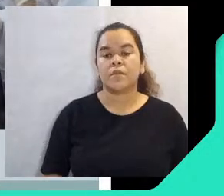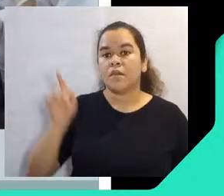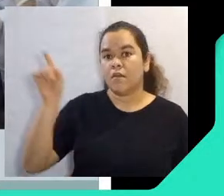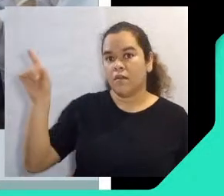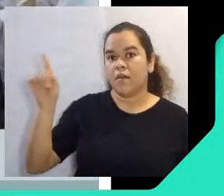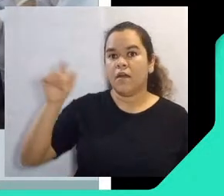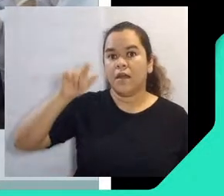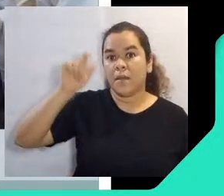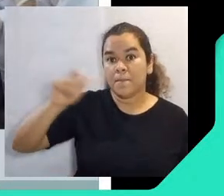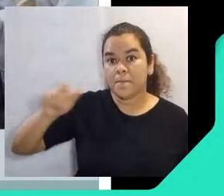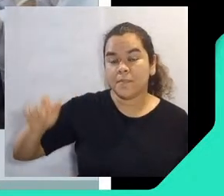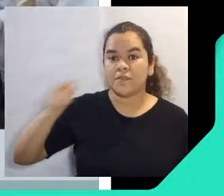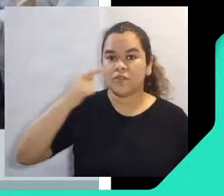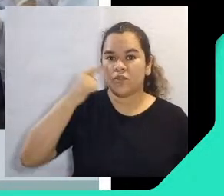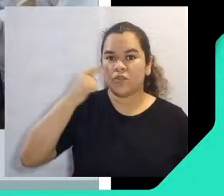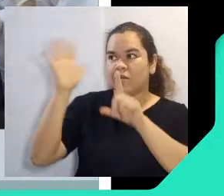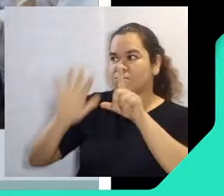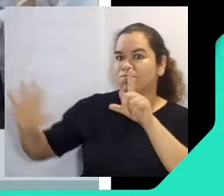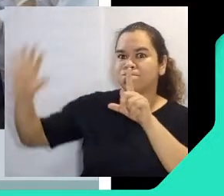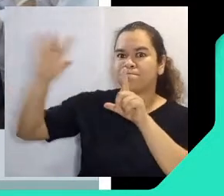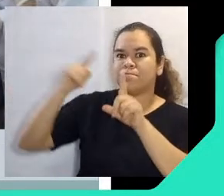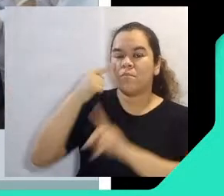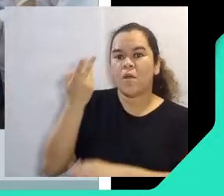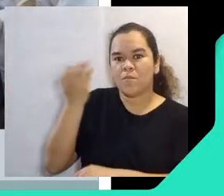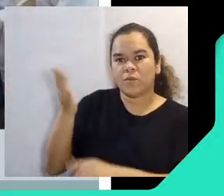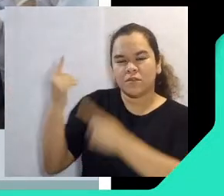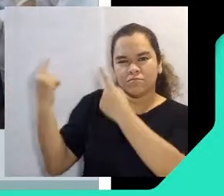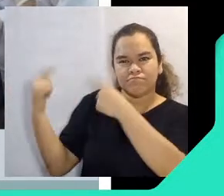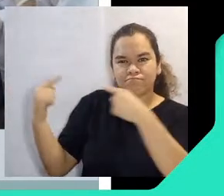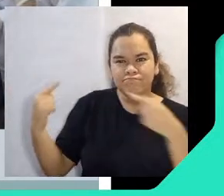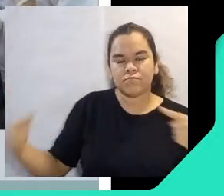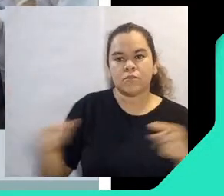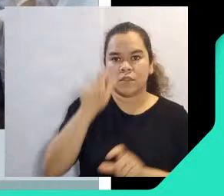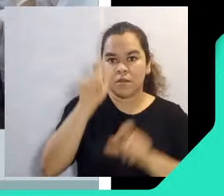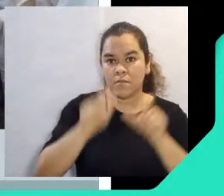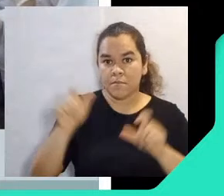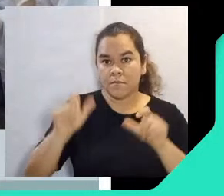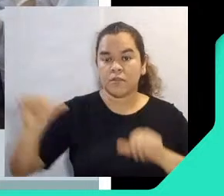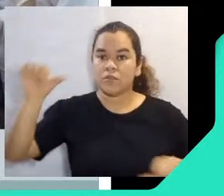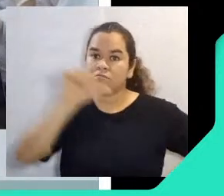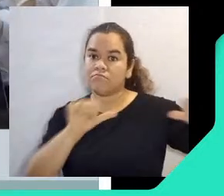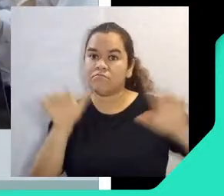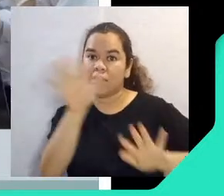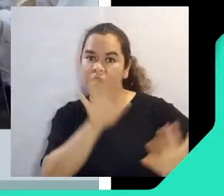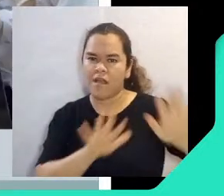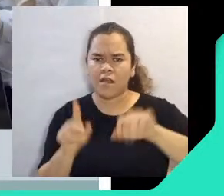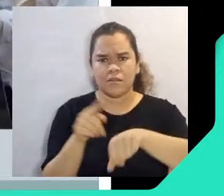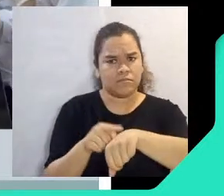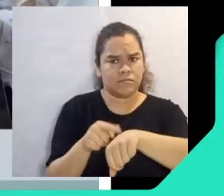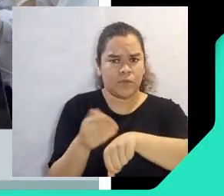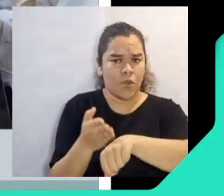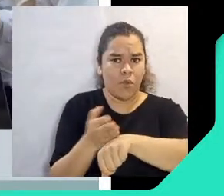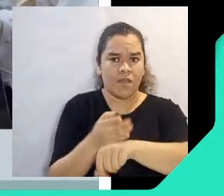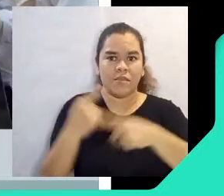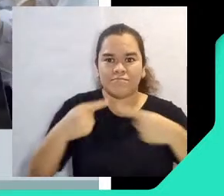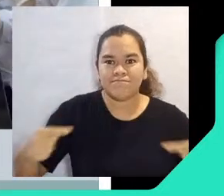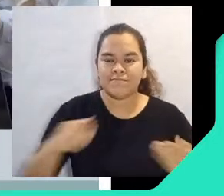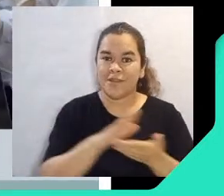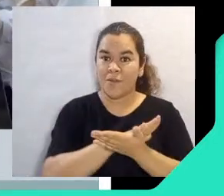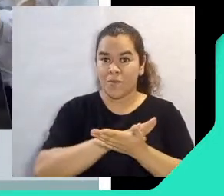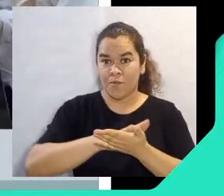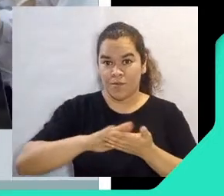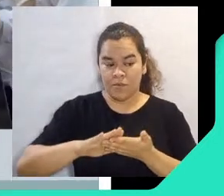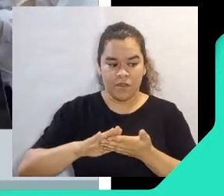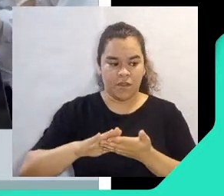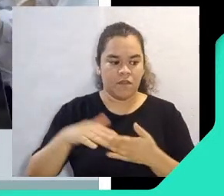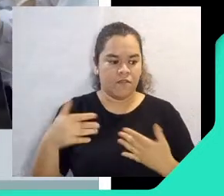obtención de muestras, una pelvis, estos son todos cosas que se han adquirido recientemente, un microscopio con una